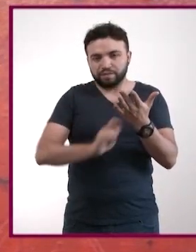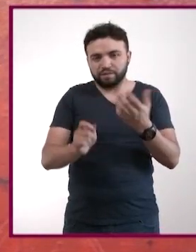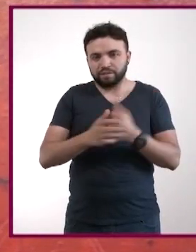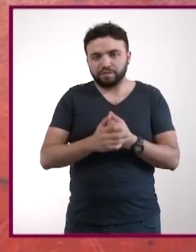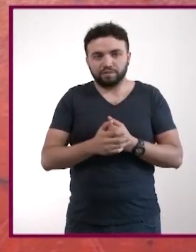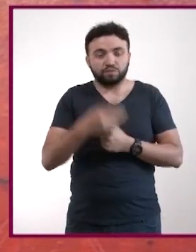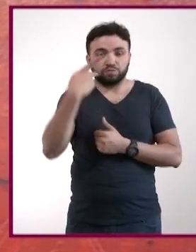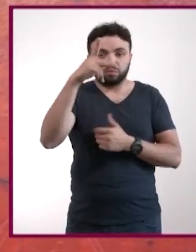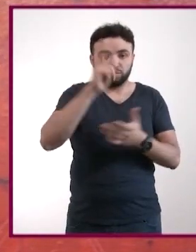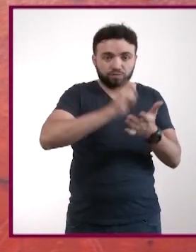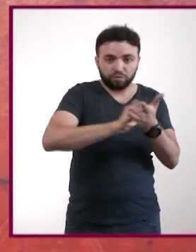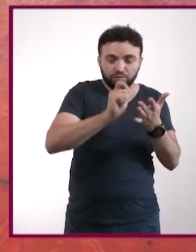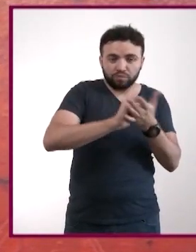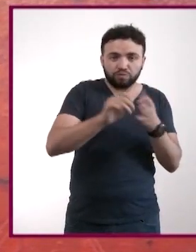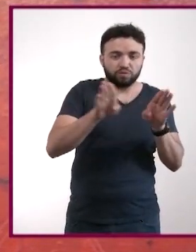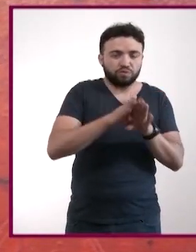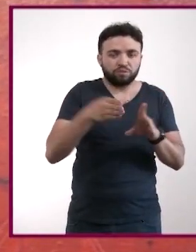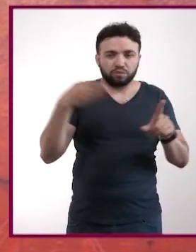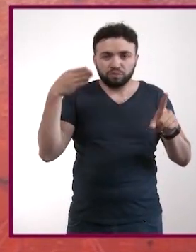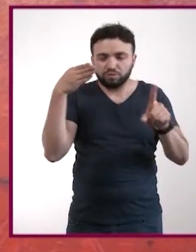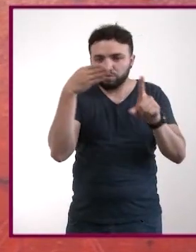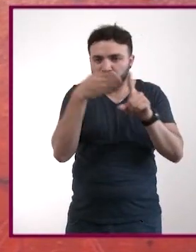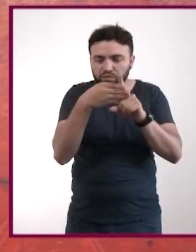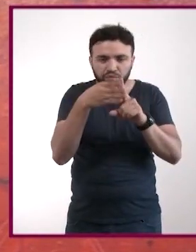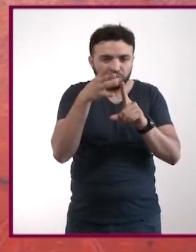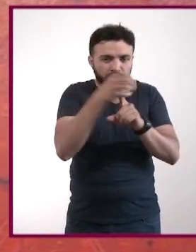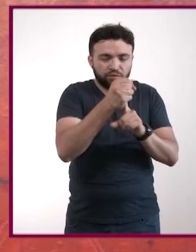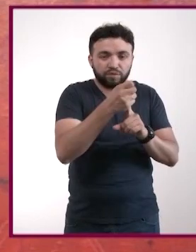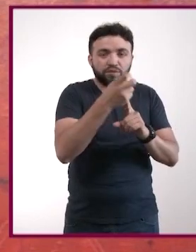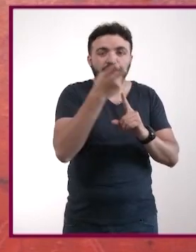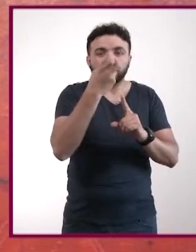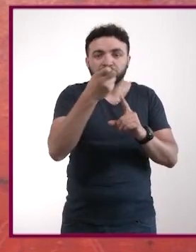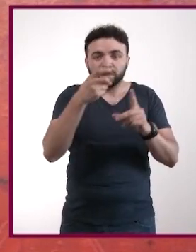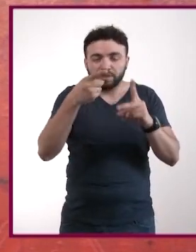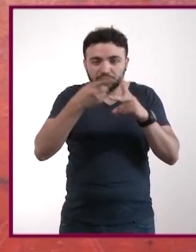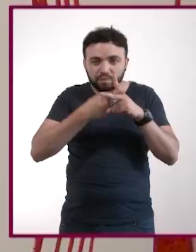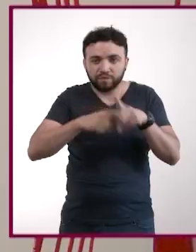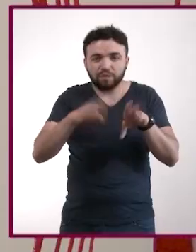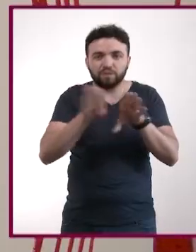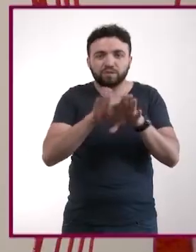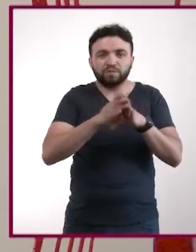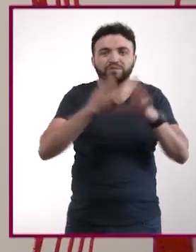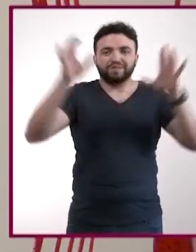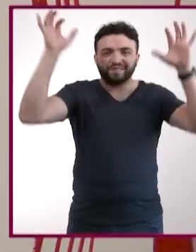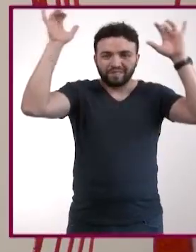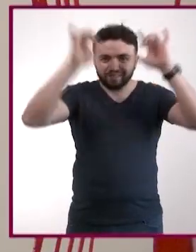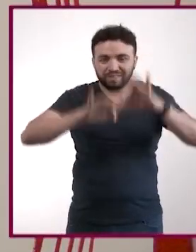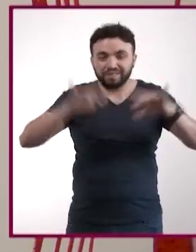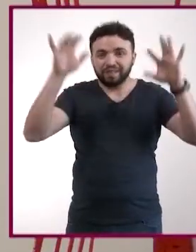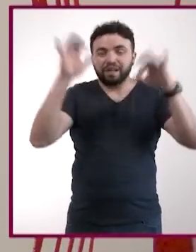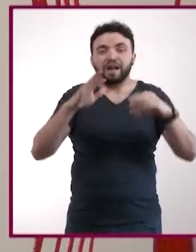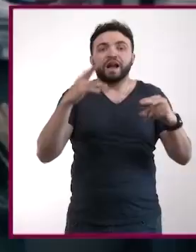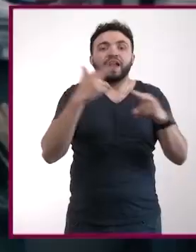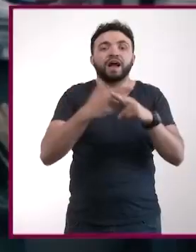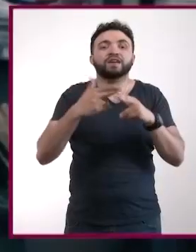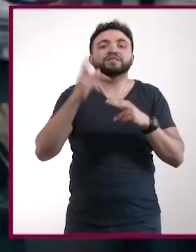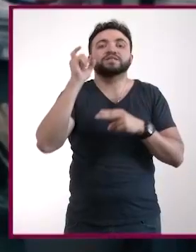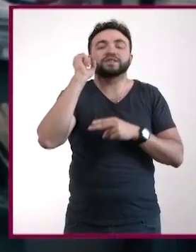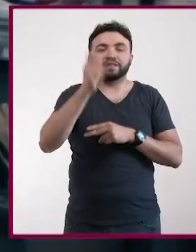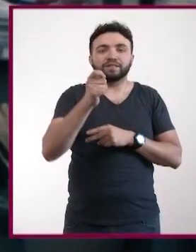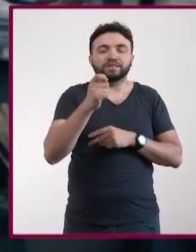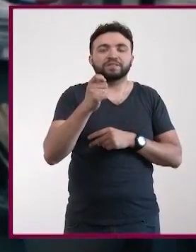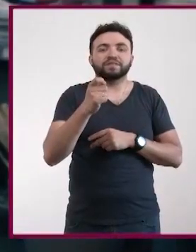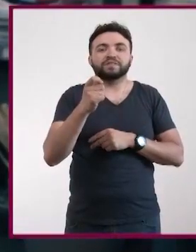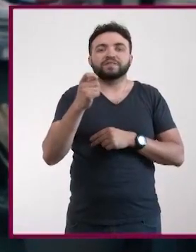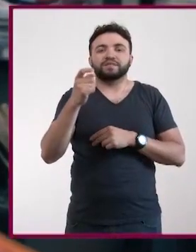sus anotaciones eran sumamente detalladas, pues ahí incluían desde las tormentas que atravesaban hasta los ataques de los piratas. Aunque